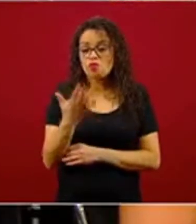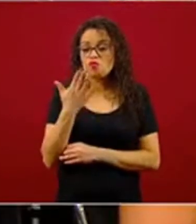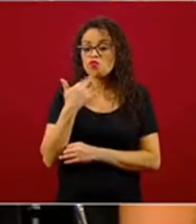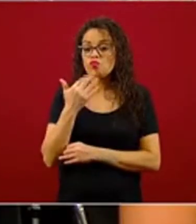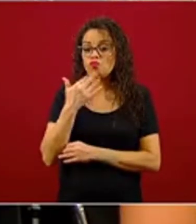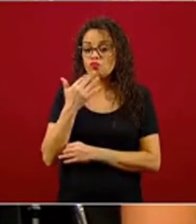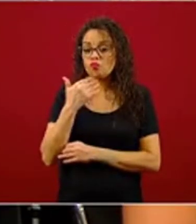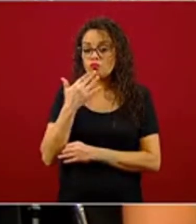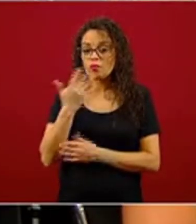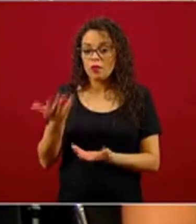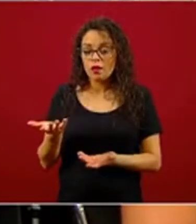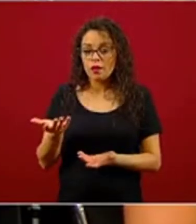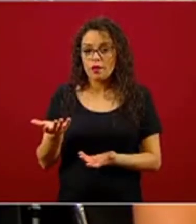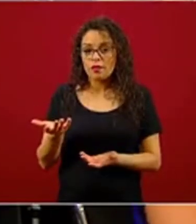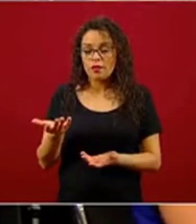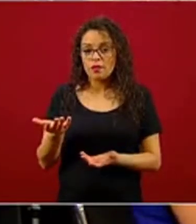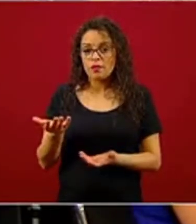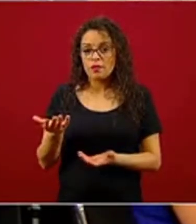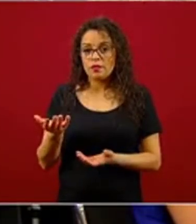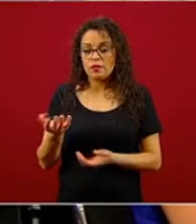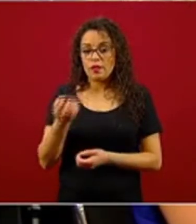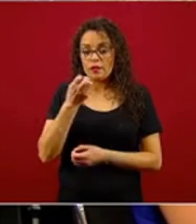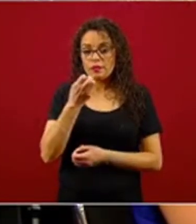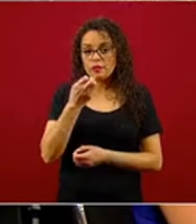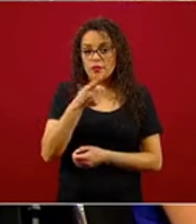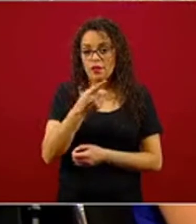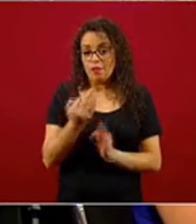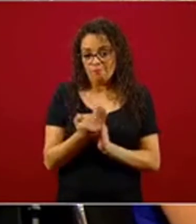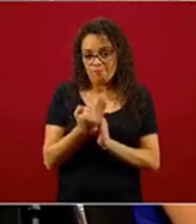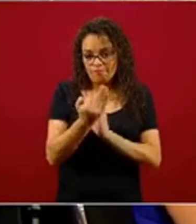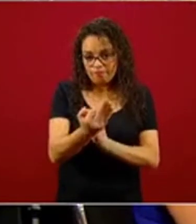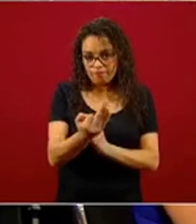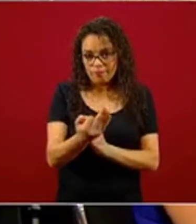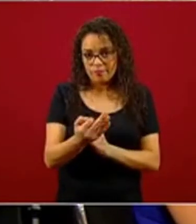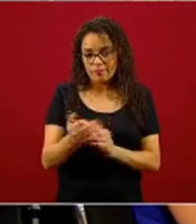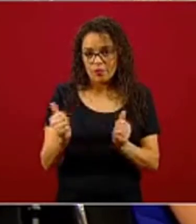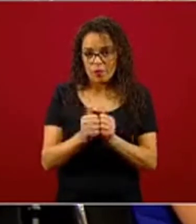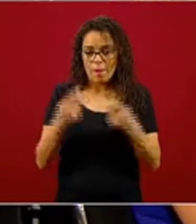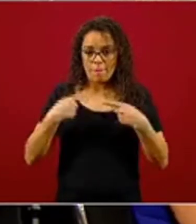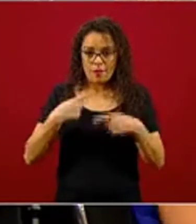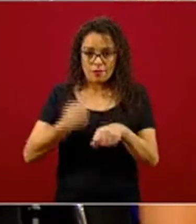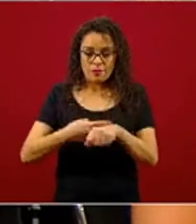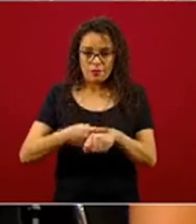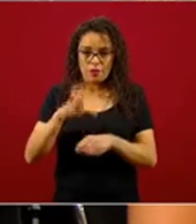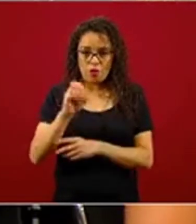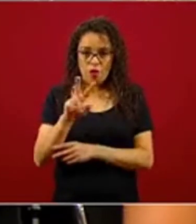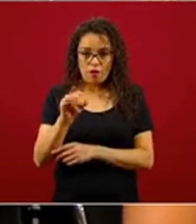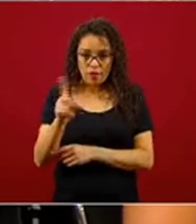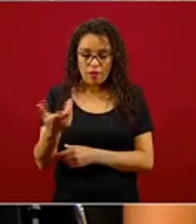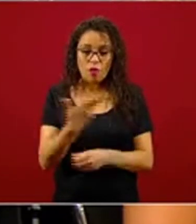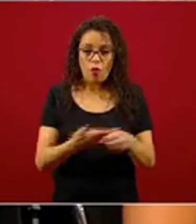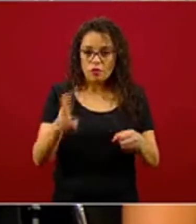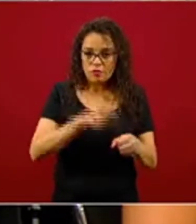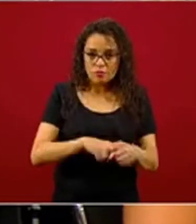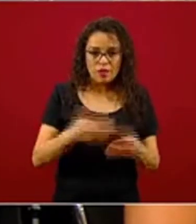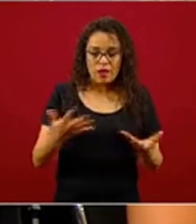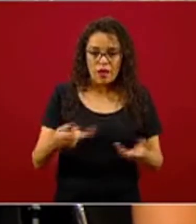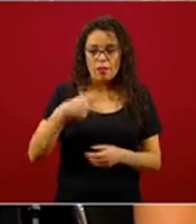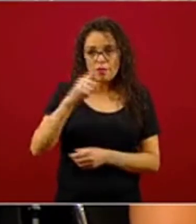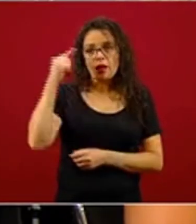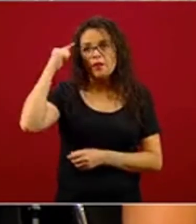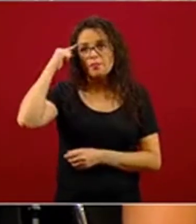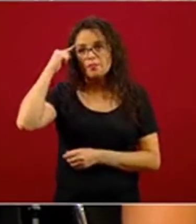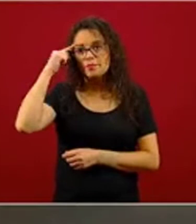estar en primer nivel, en hospitales, etcétera, sí la súplica de hacer una reconsideración, porque sí sería